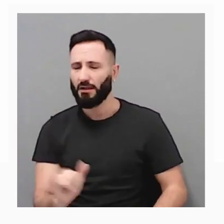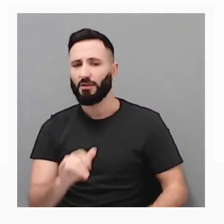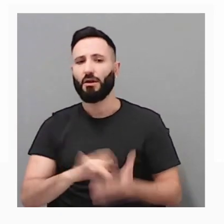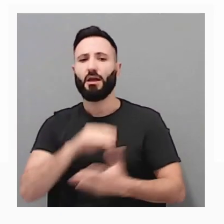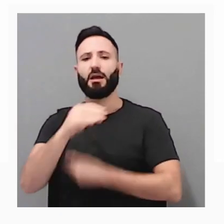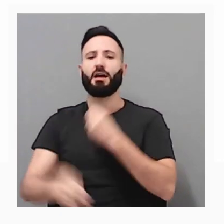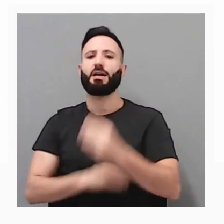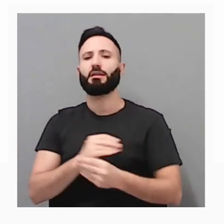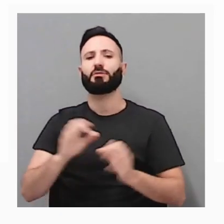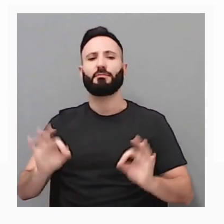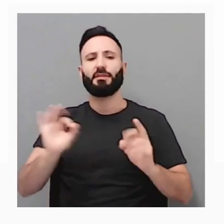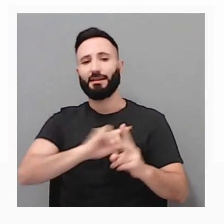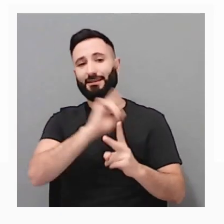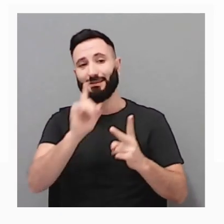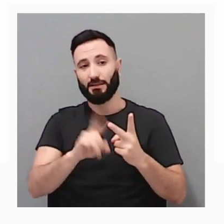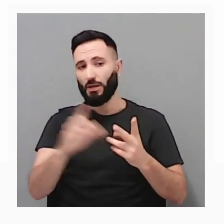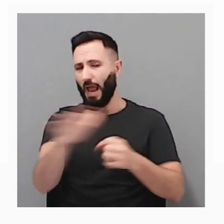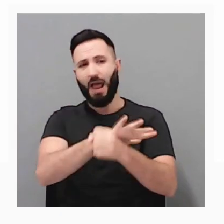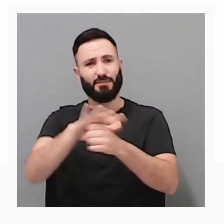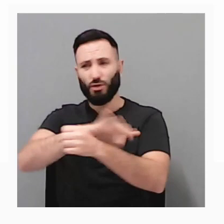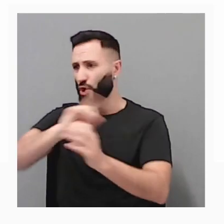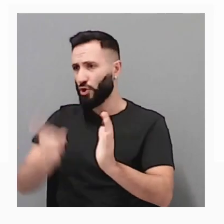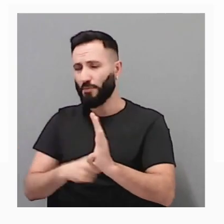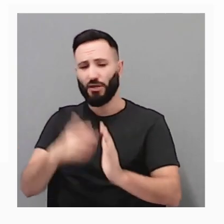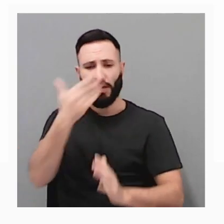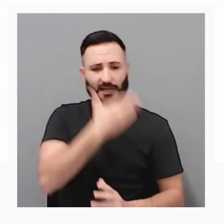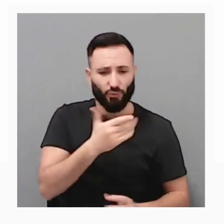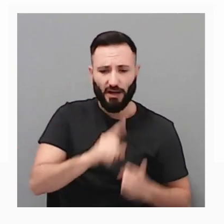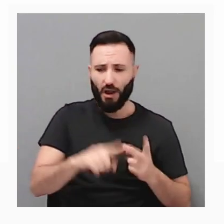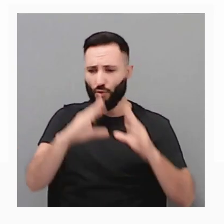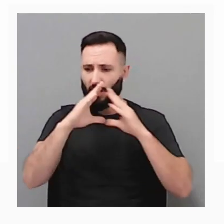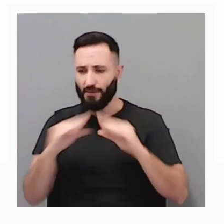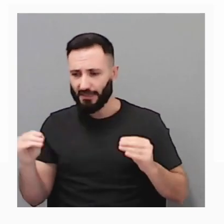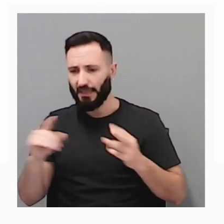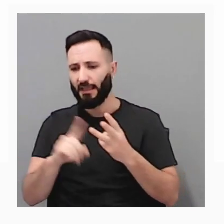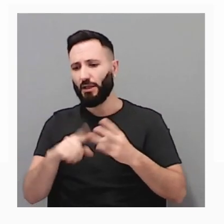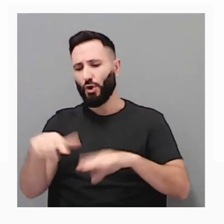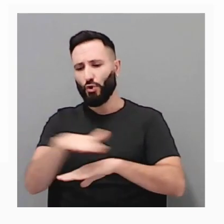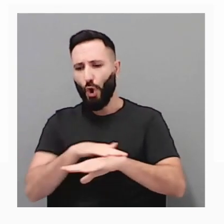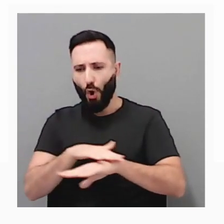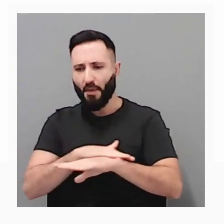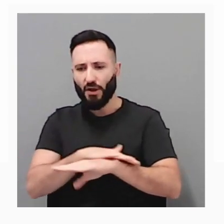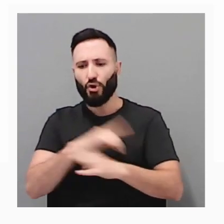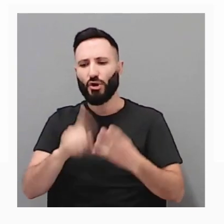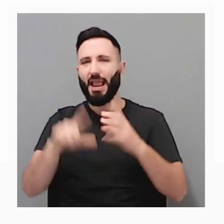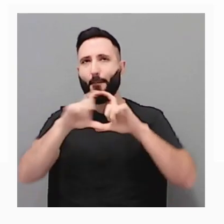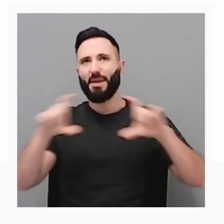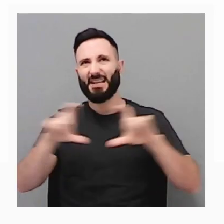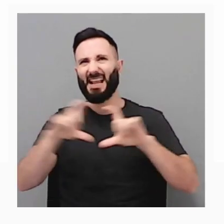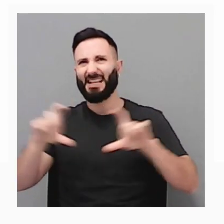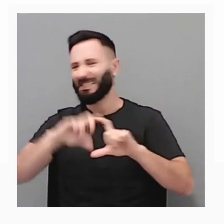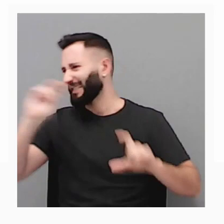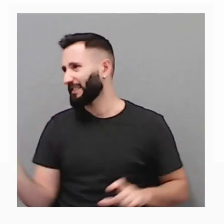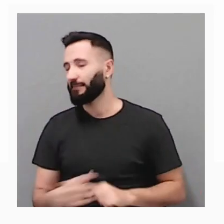muy temprana. Y en todos los ámbitos, en la escuela, en las universidades, en los gobiernos, en las empresas, ¿no? En todos los